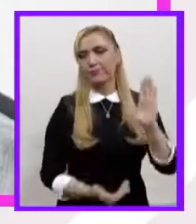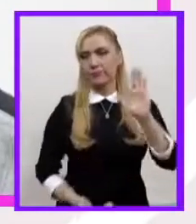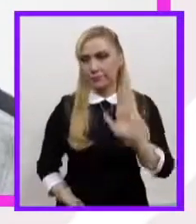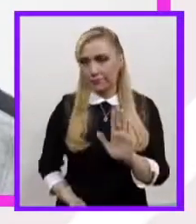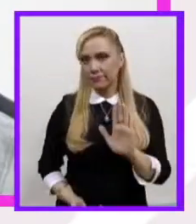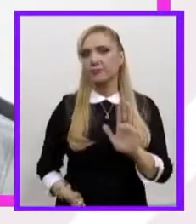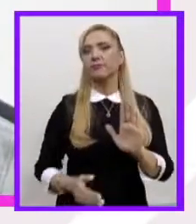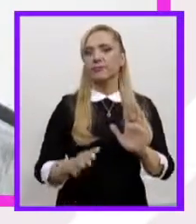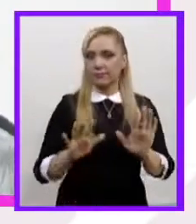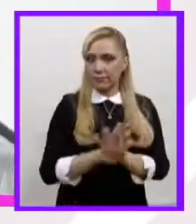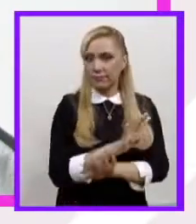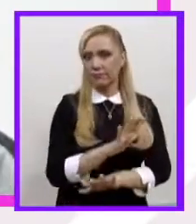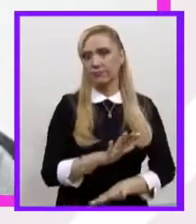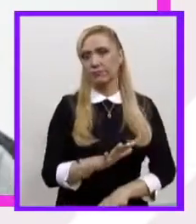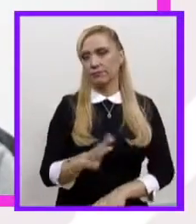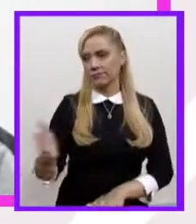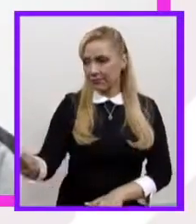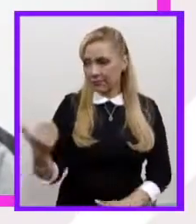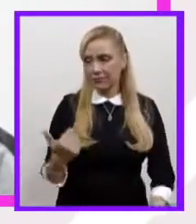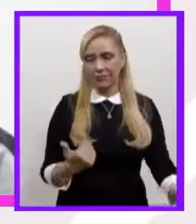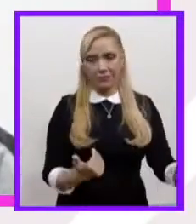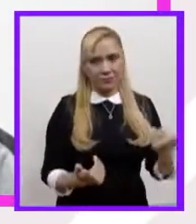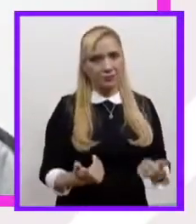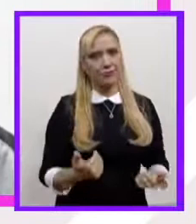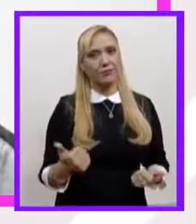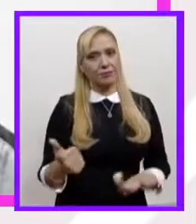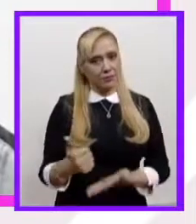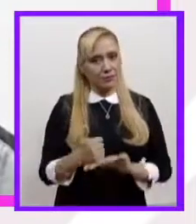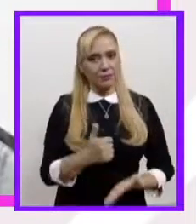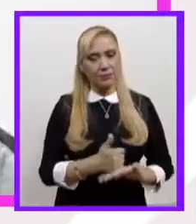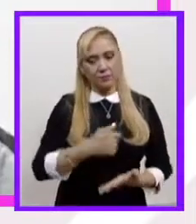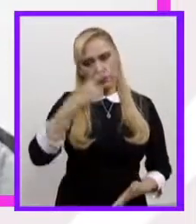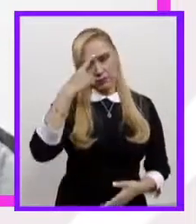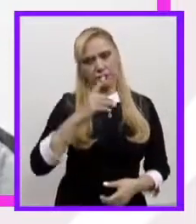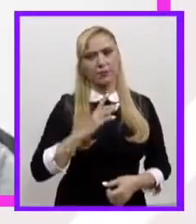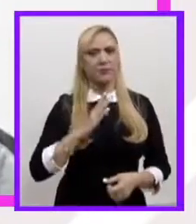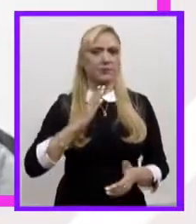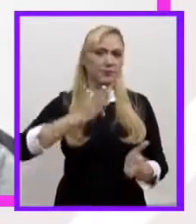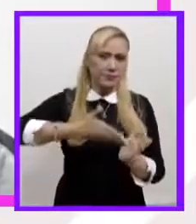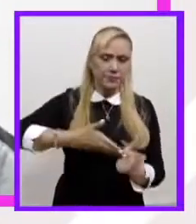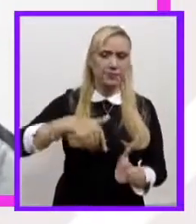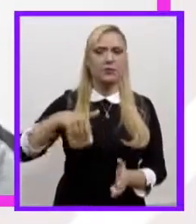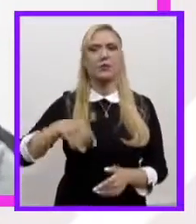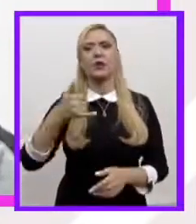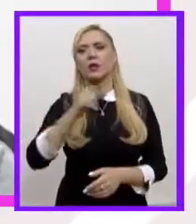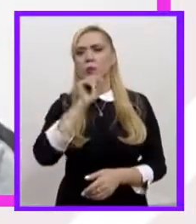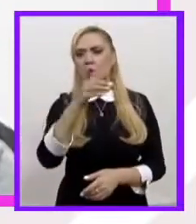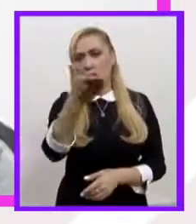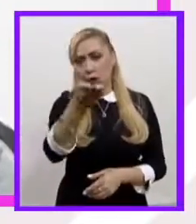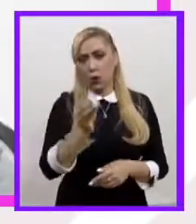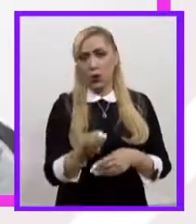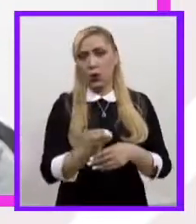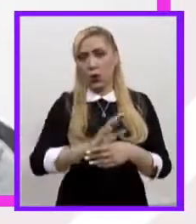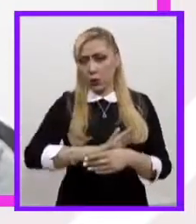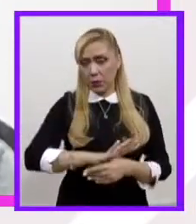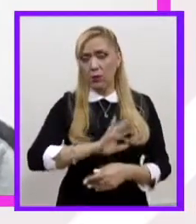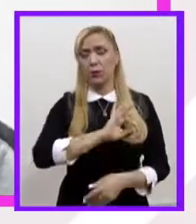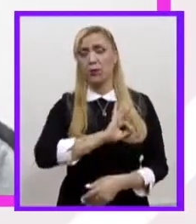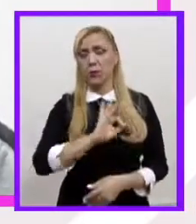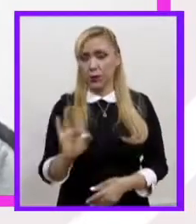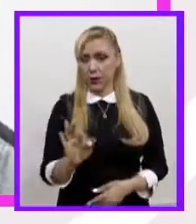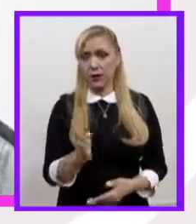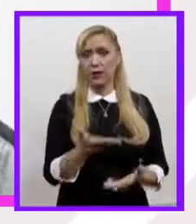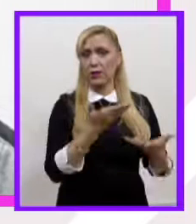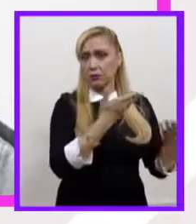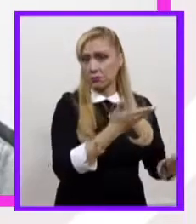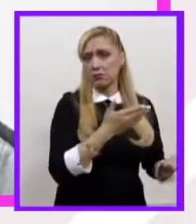que se involucren en la sanción administrativa. Y por supuesto creemos que COPRED tendrá que acompañar la implementación de todas estas